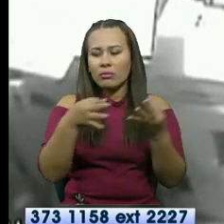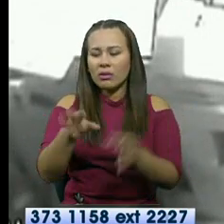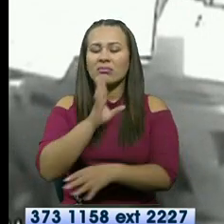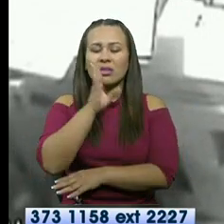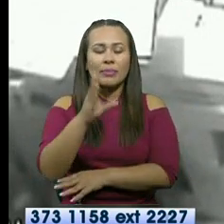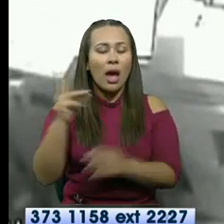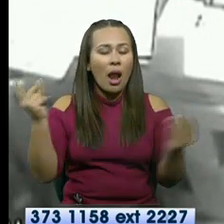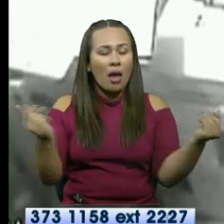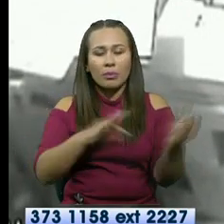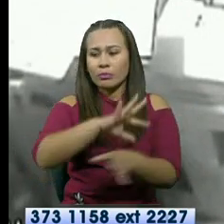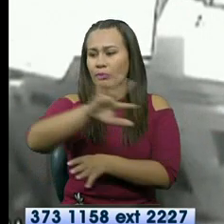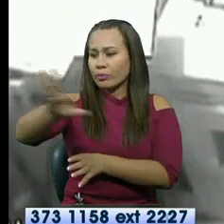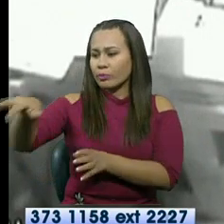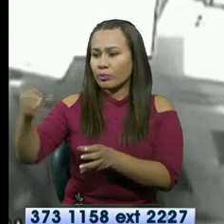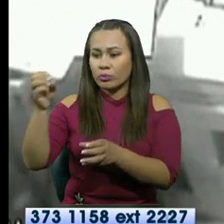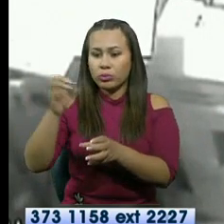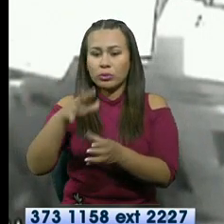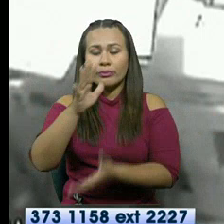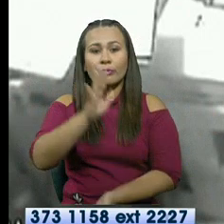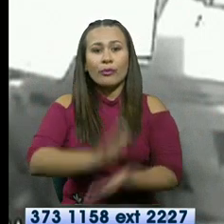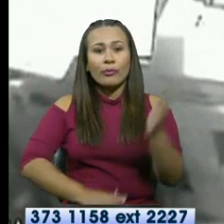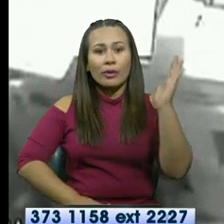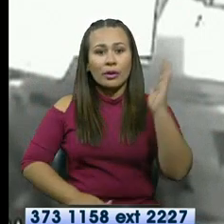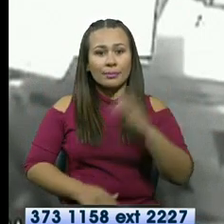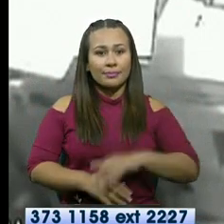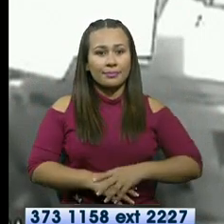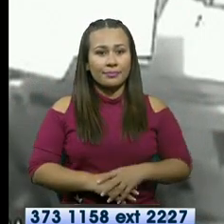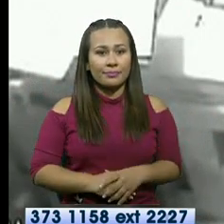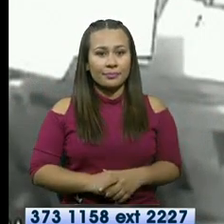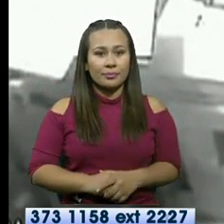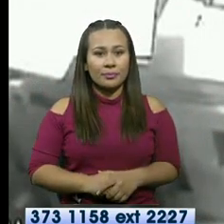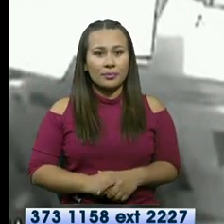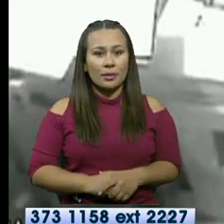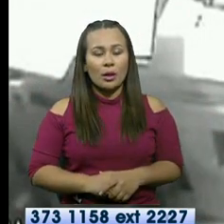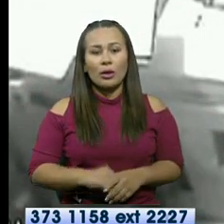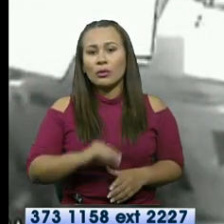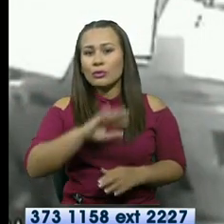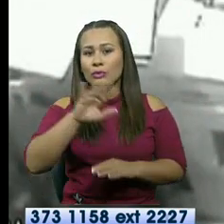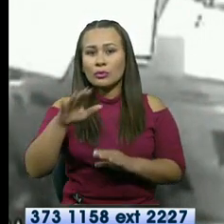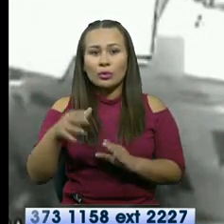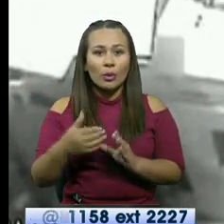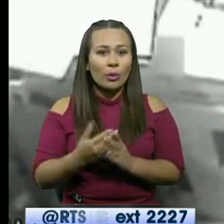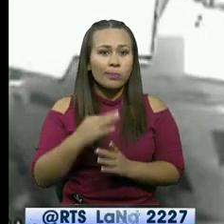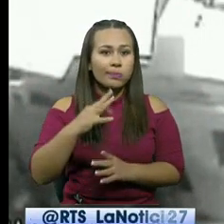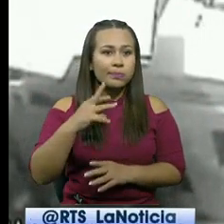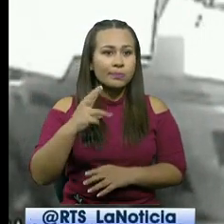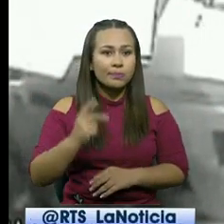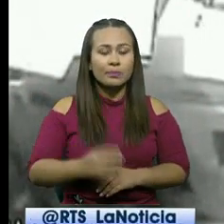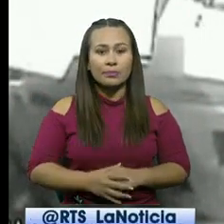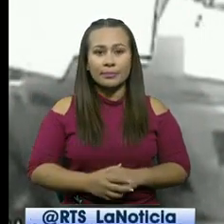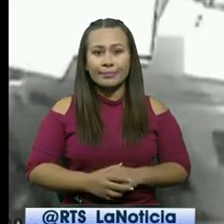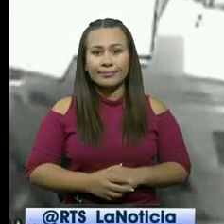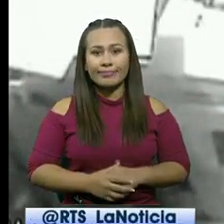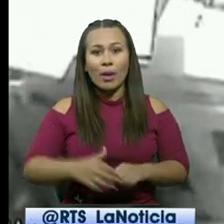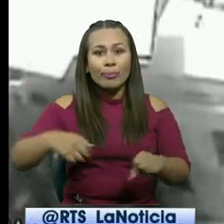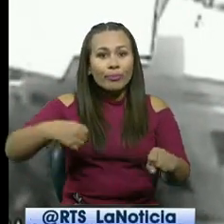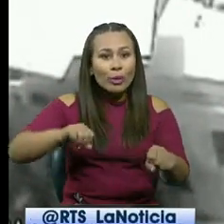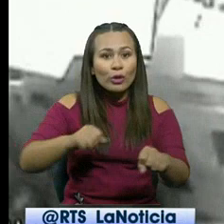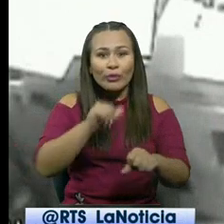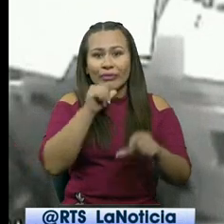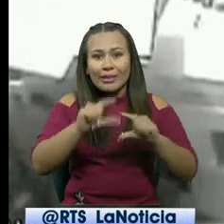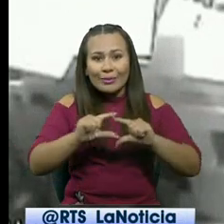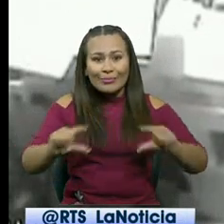Rápido cogieron todo y se fueron. Yo forcejé por el celular y todos los casos, lo clásico, moto sin